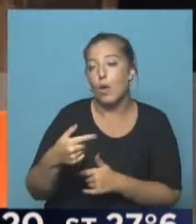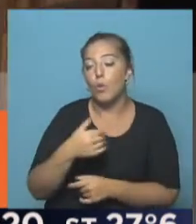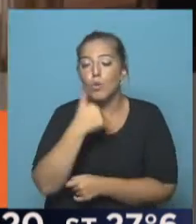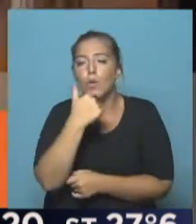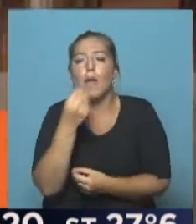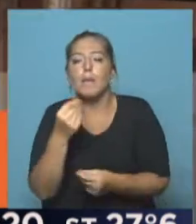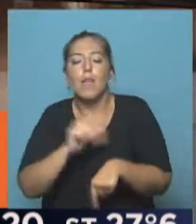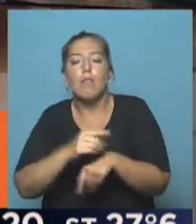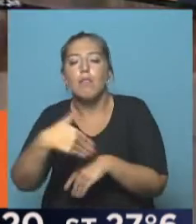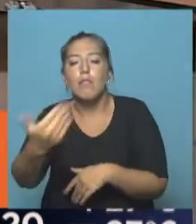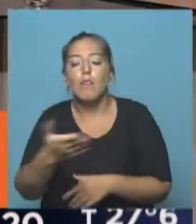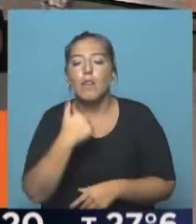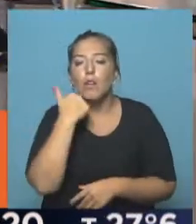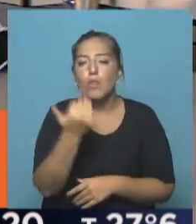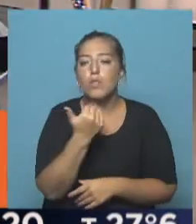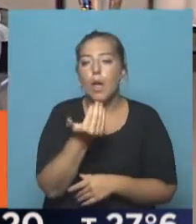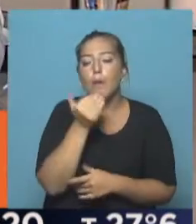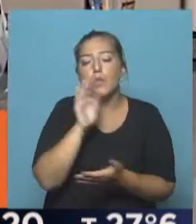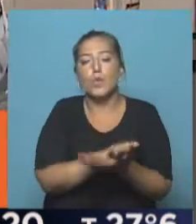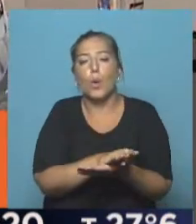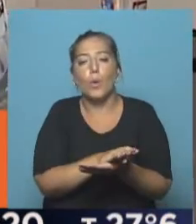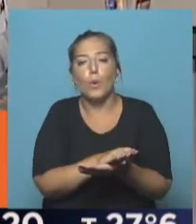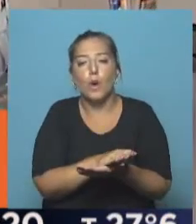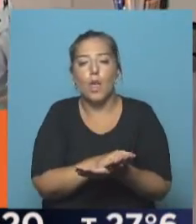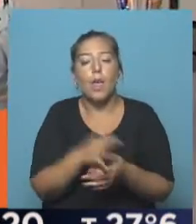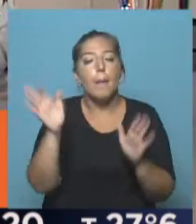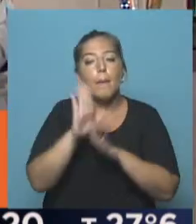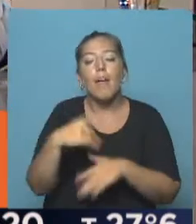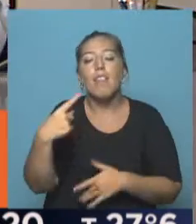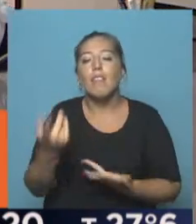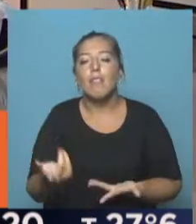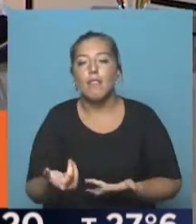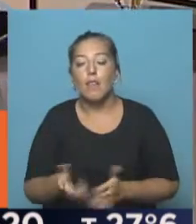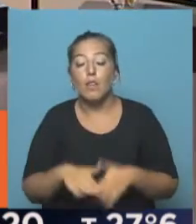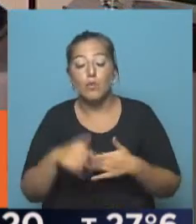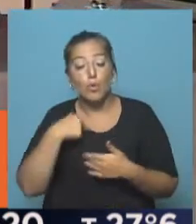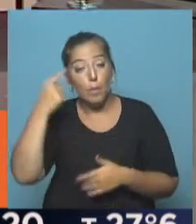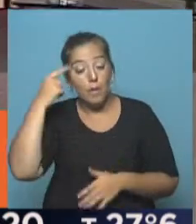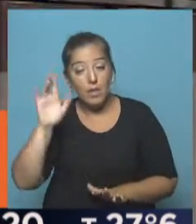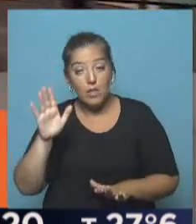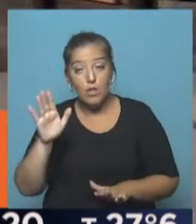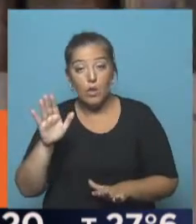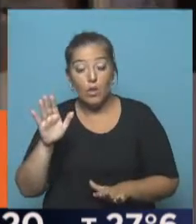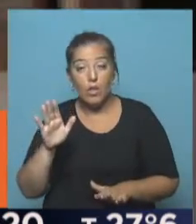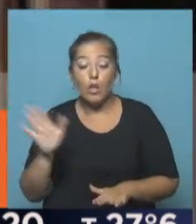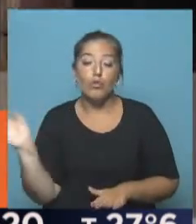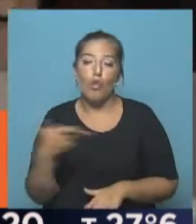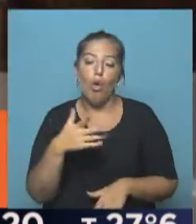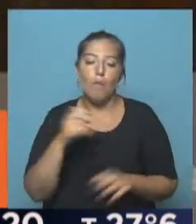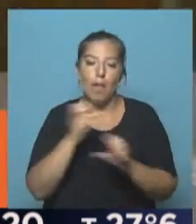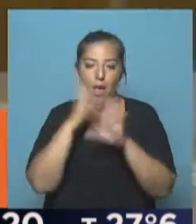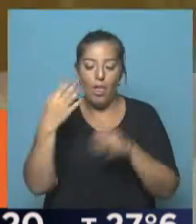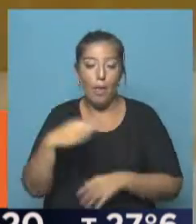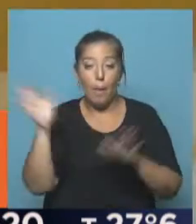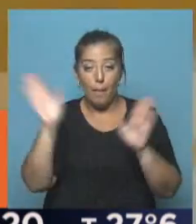pasar dentro de un rato, por lo tanto no sabe respecto de qué se tiene que preparar. Así que yo creo que tengamos todos en claro que tenemos que